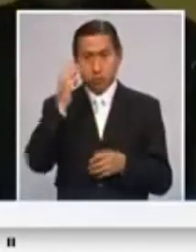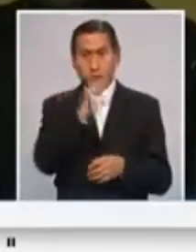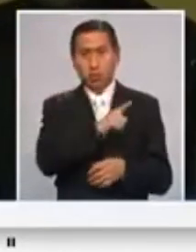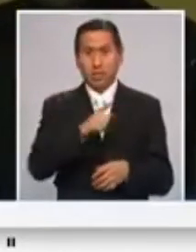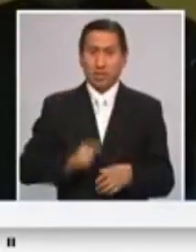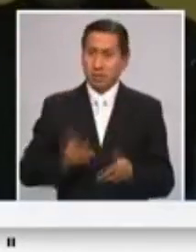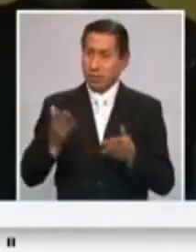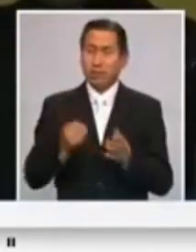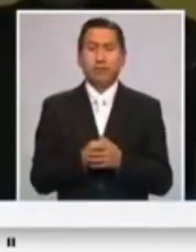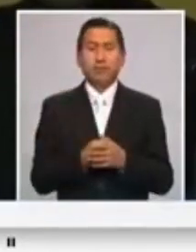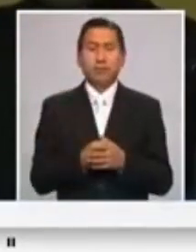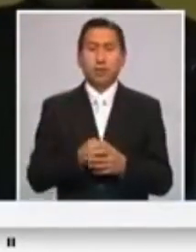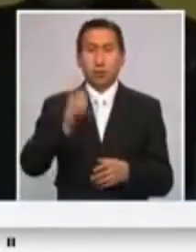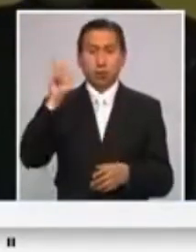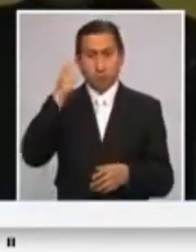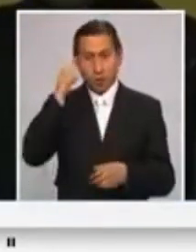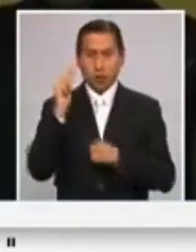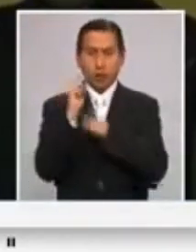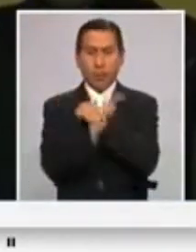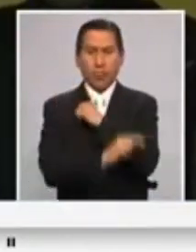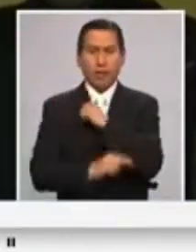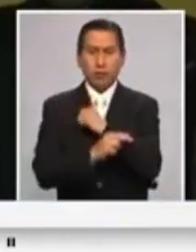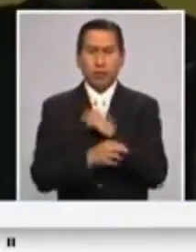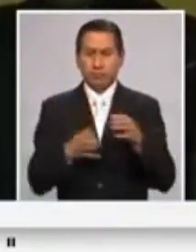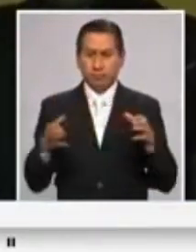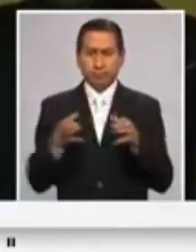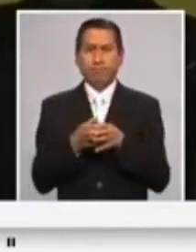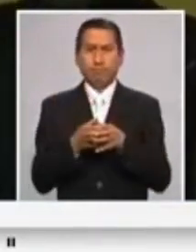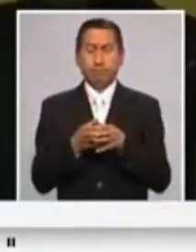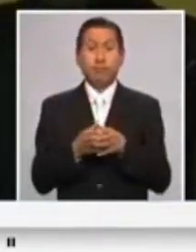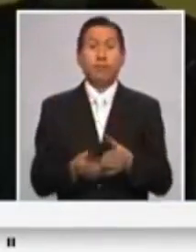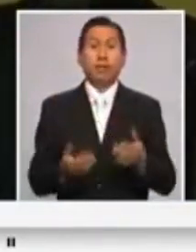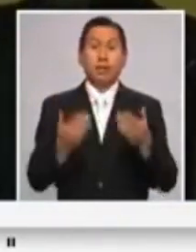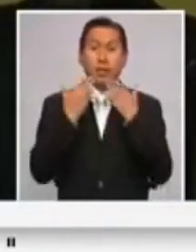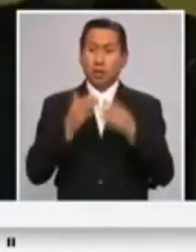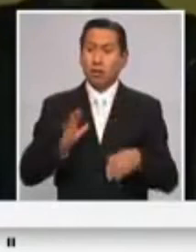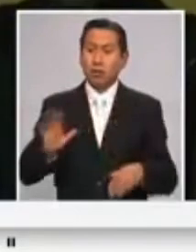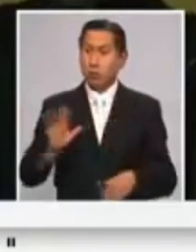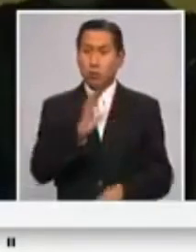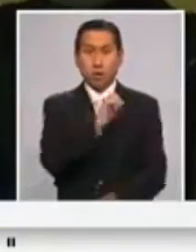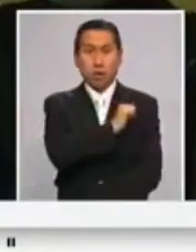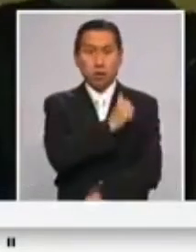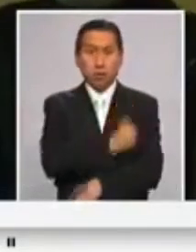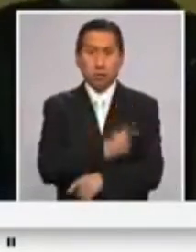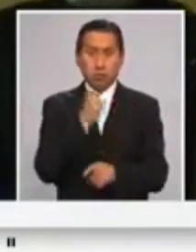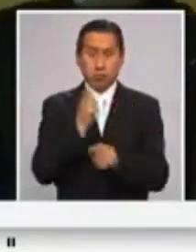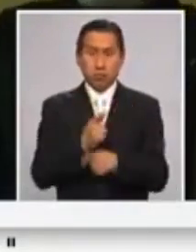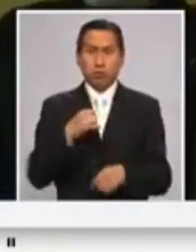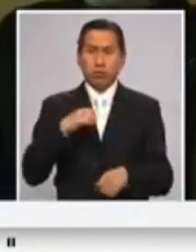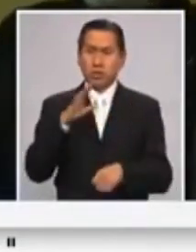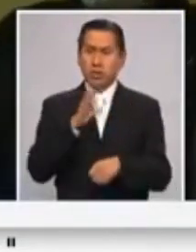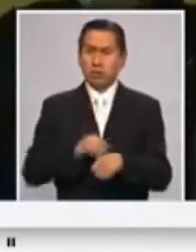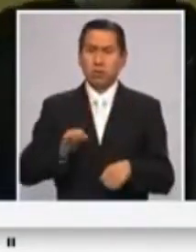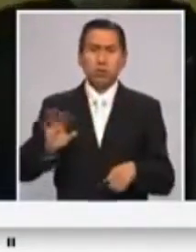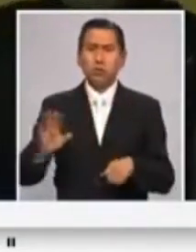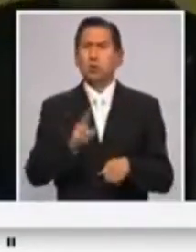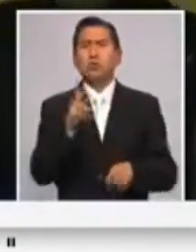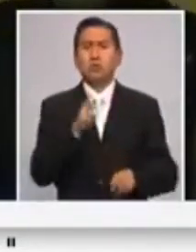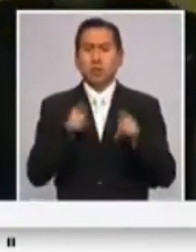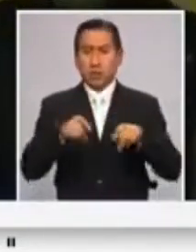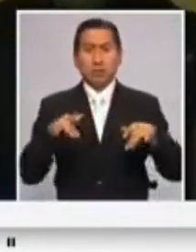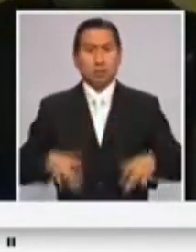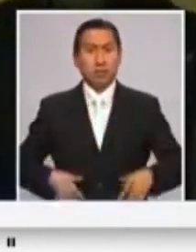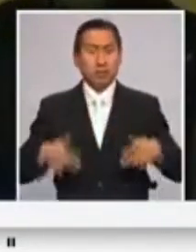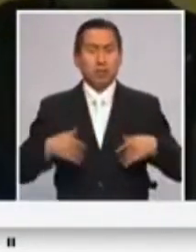municipal, gobierno nacional. Quiero agradecer a sus autoridades y convoco al pueblo de Patacamaya.